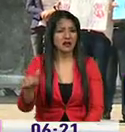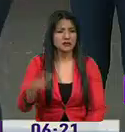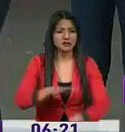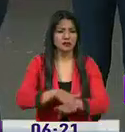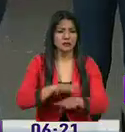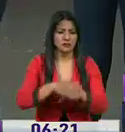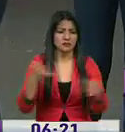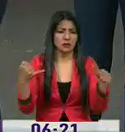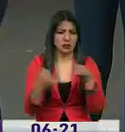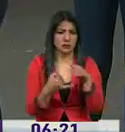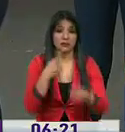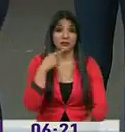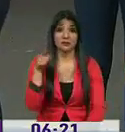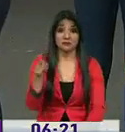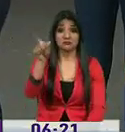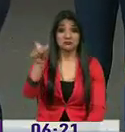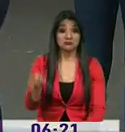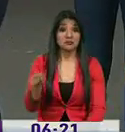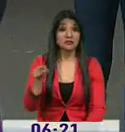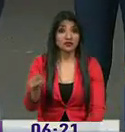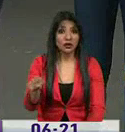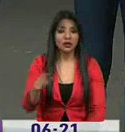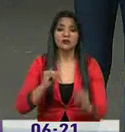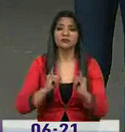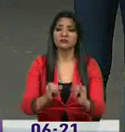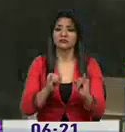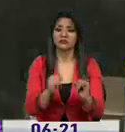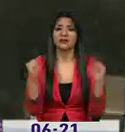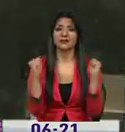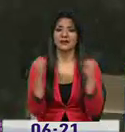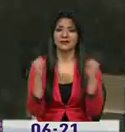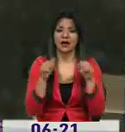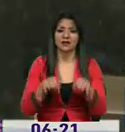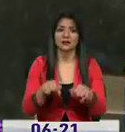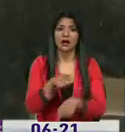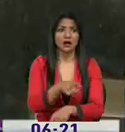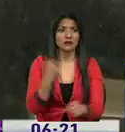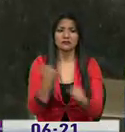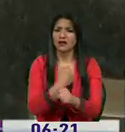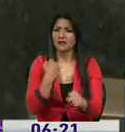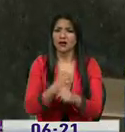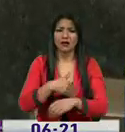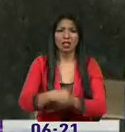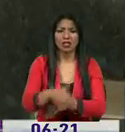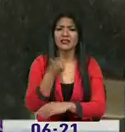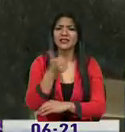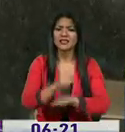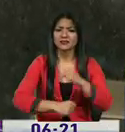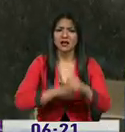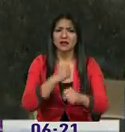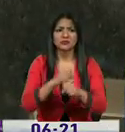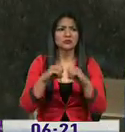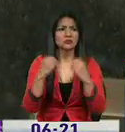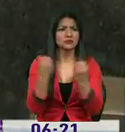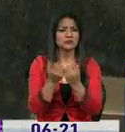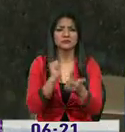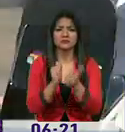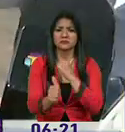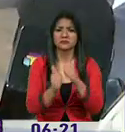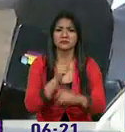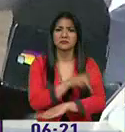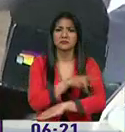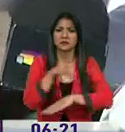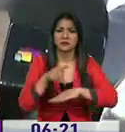agredidas, cuentan que Taricel B. era su entrenador de gimnasia y labora desde hace 10 años en la Concentración Deportiva de Pichincha.